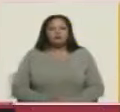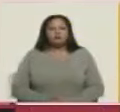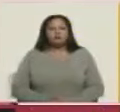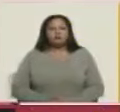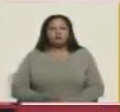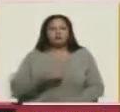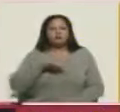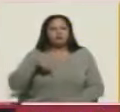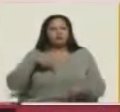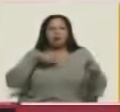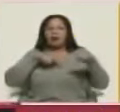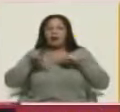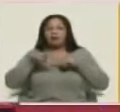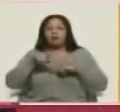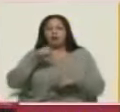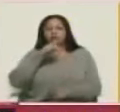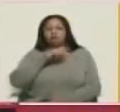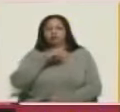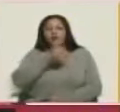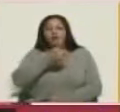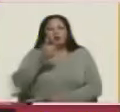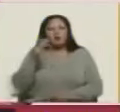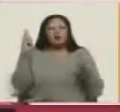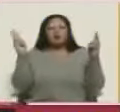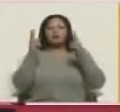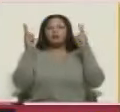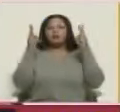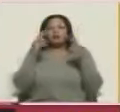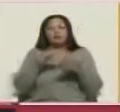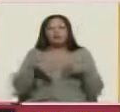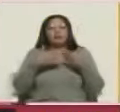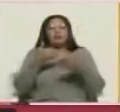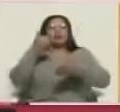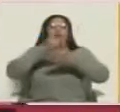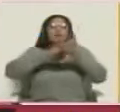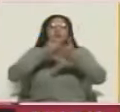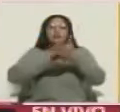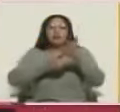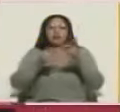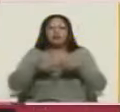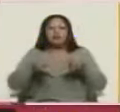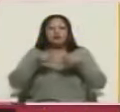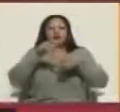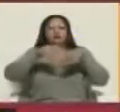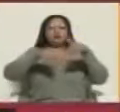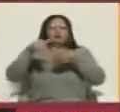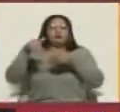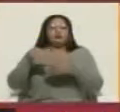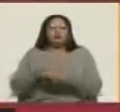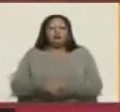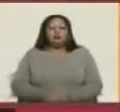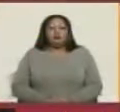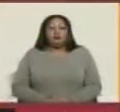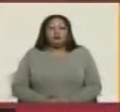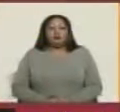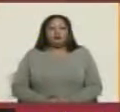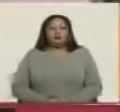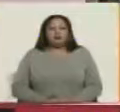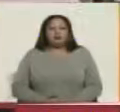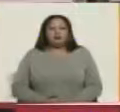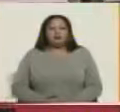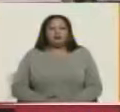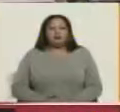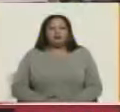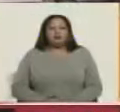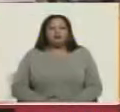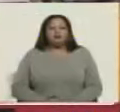nosotras estamos listos para la victoria, para dar la batalla en el campo electoral. Este colectivo,